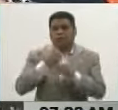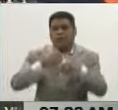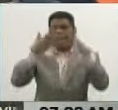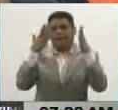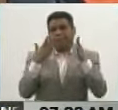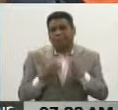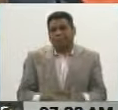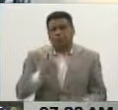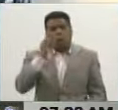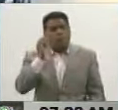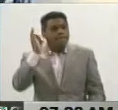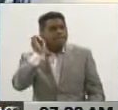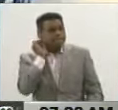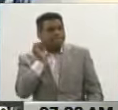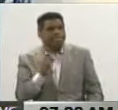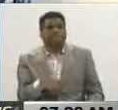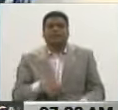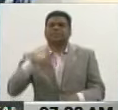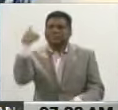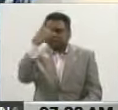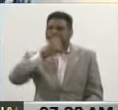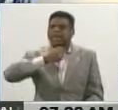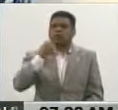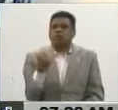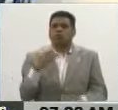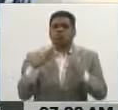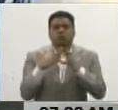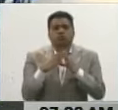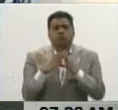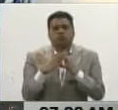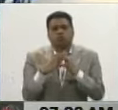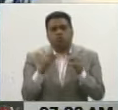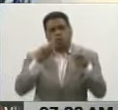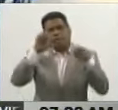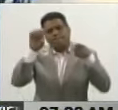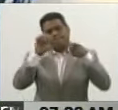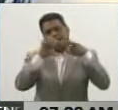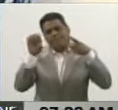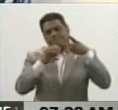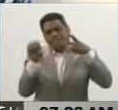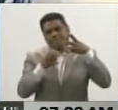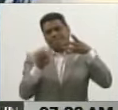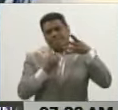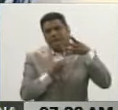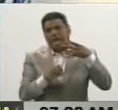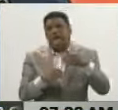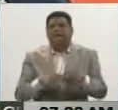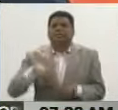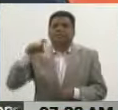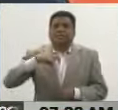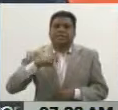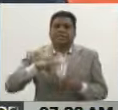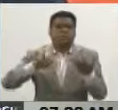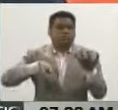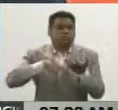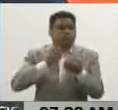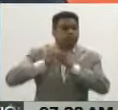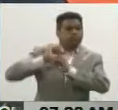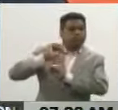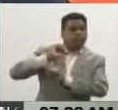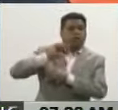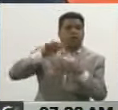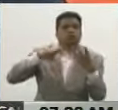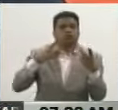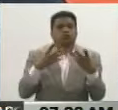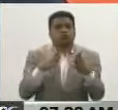asegura que los trabajadores y trabajadoras tengan los elementos para poder resistir a esta guerra económica. Pero además el presidente de la